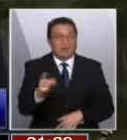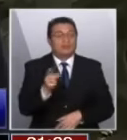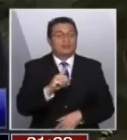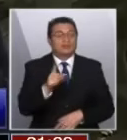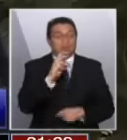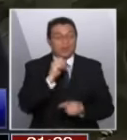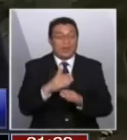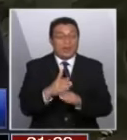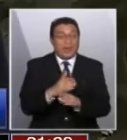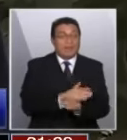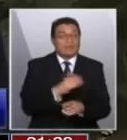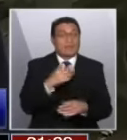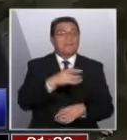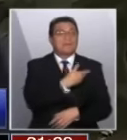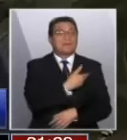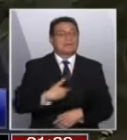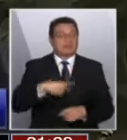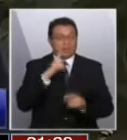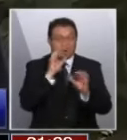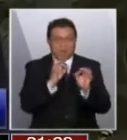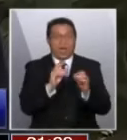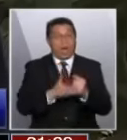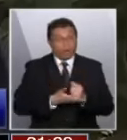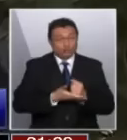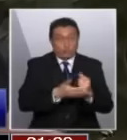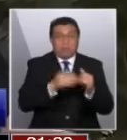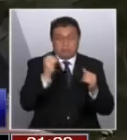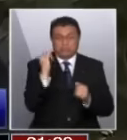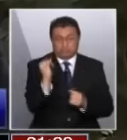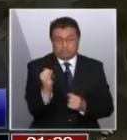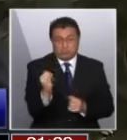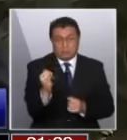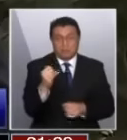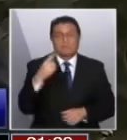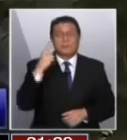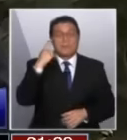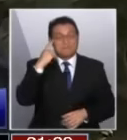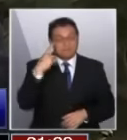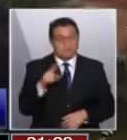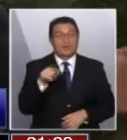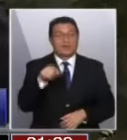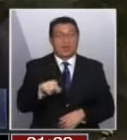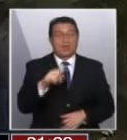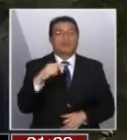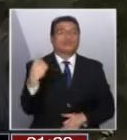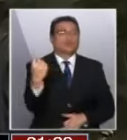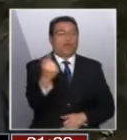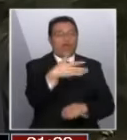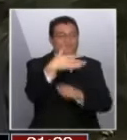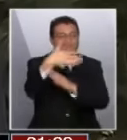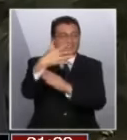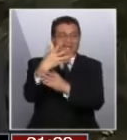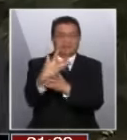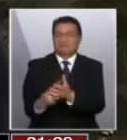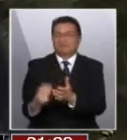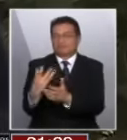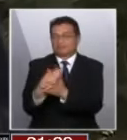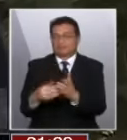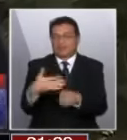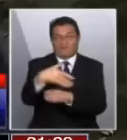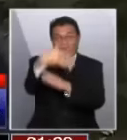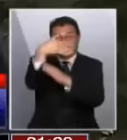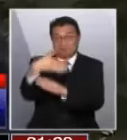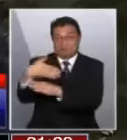preámbulo de una presidencial puede ayudar pero aquí la verdad es que se cayeron todas las banderas O sea no la